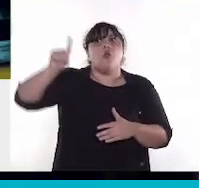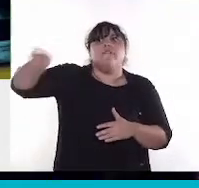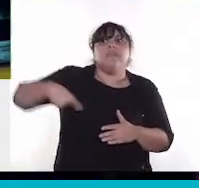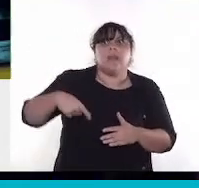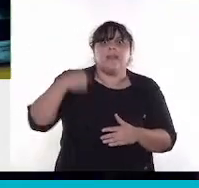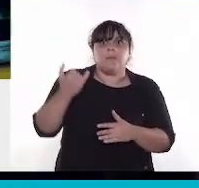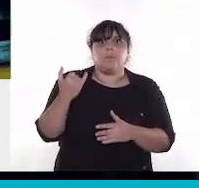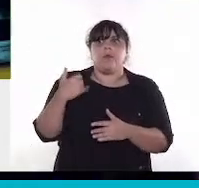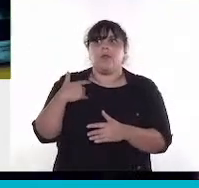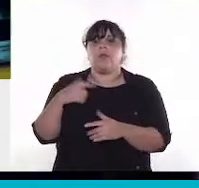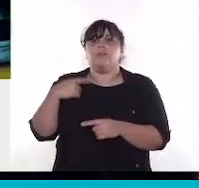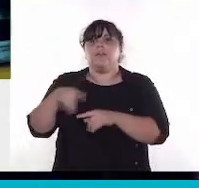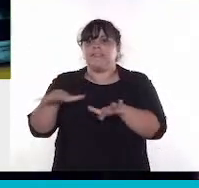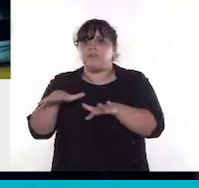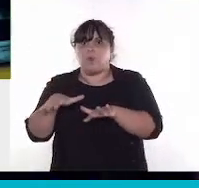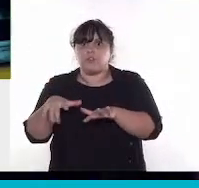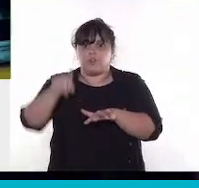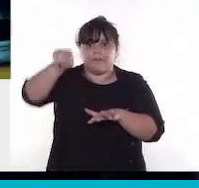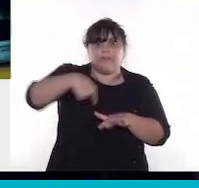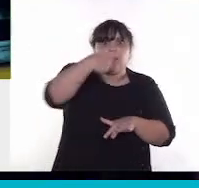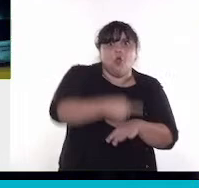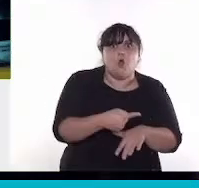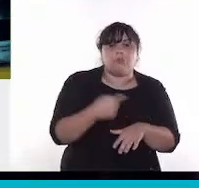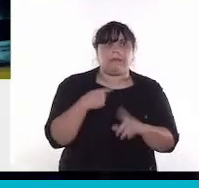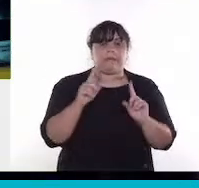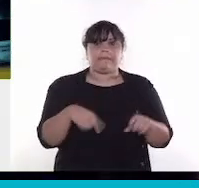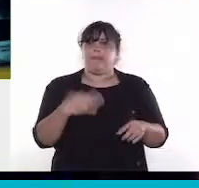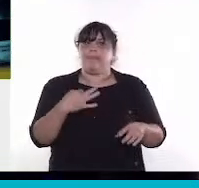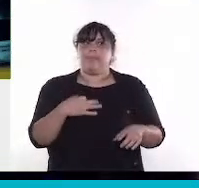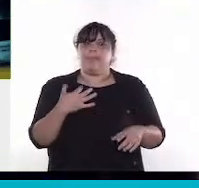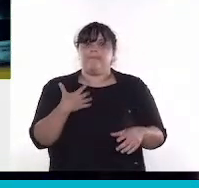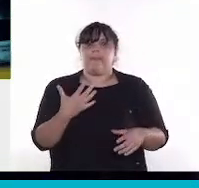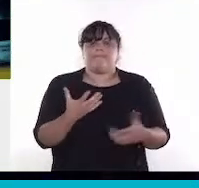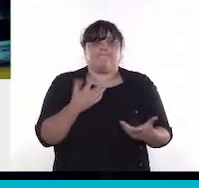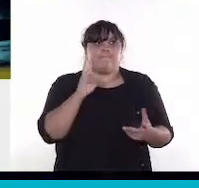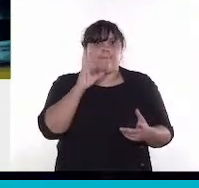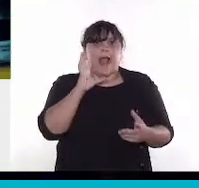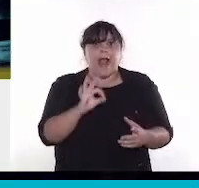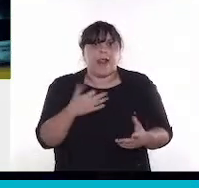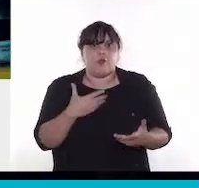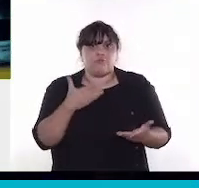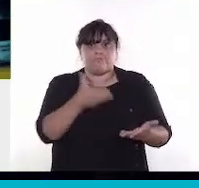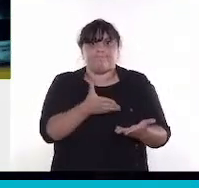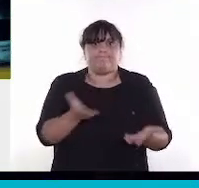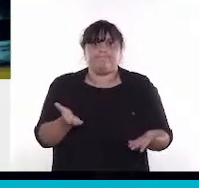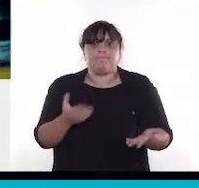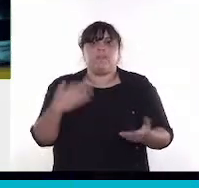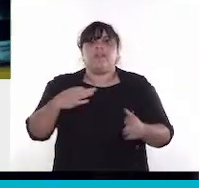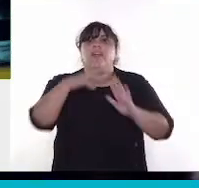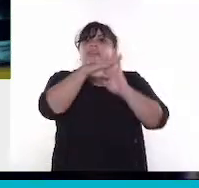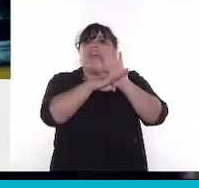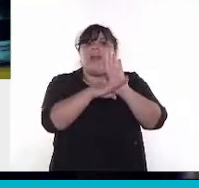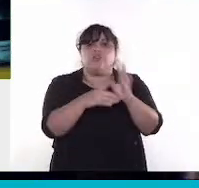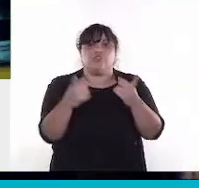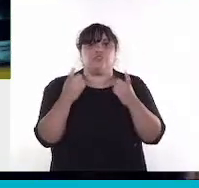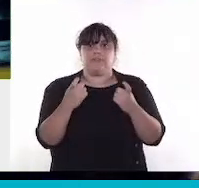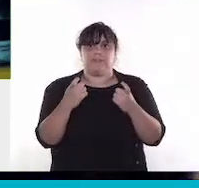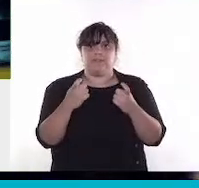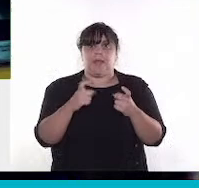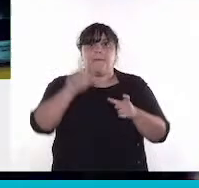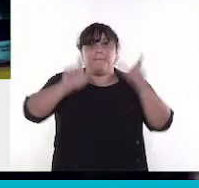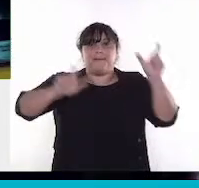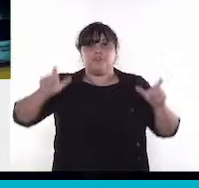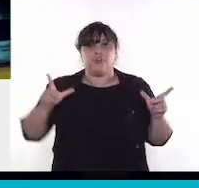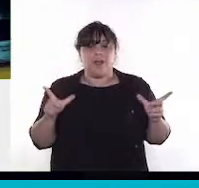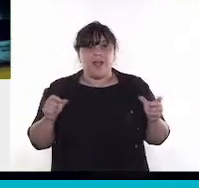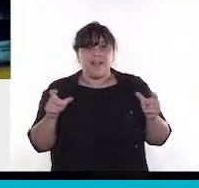Entonces, tenemos las estadísticas que rápidamente nos bajan con datos certeros a la realidad. Los pacientes con cáncer